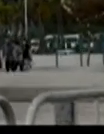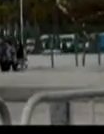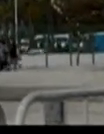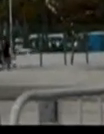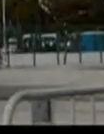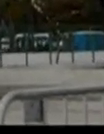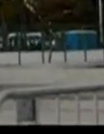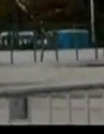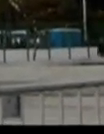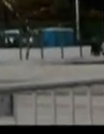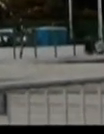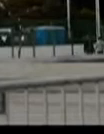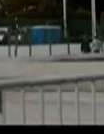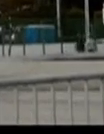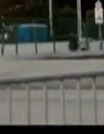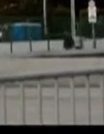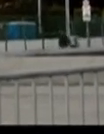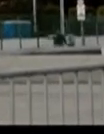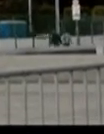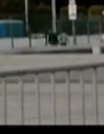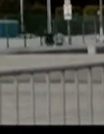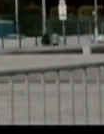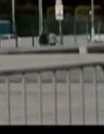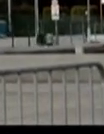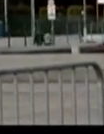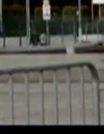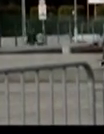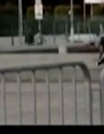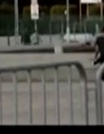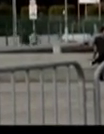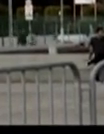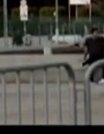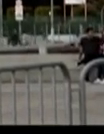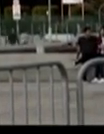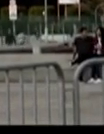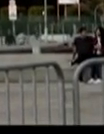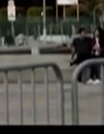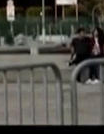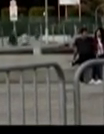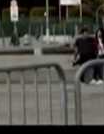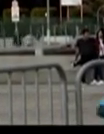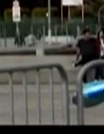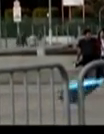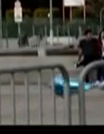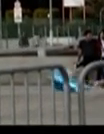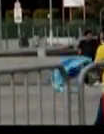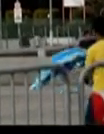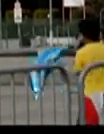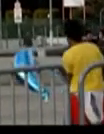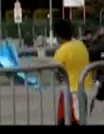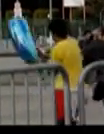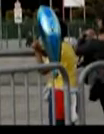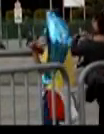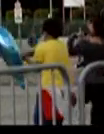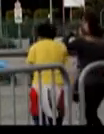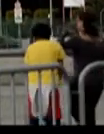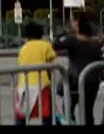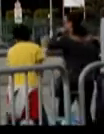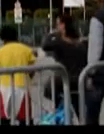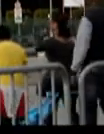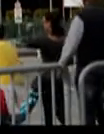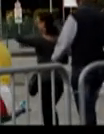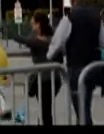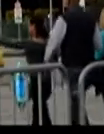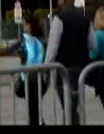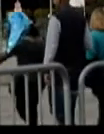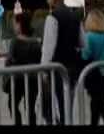Panamá. El edificio que se encuentra allá hoy es una Secretaría de Estado para las personas con capacidades diferenciadas, pero